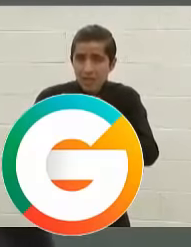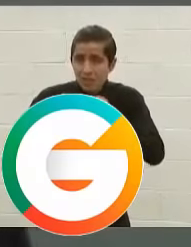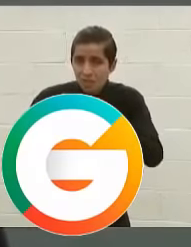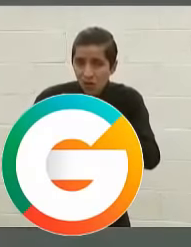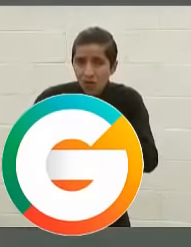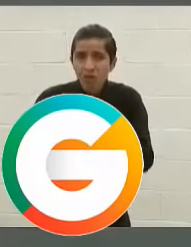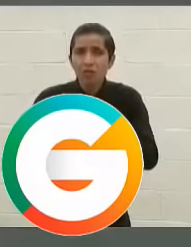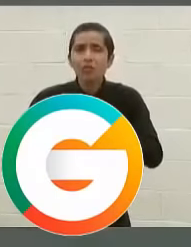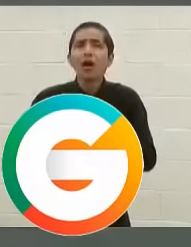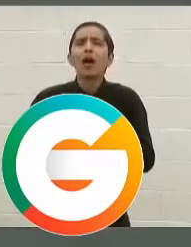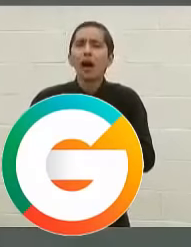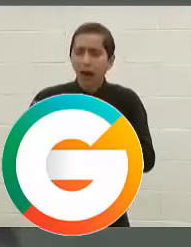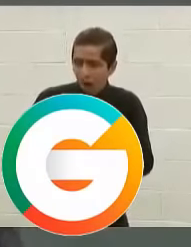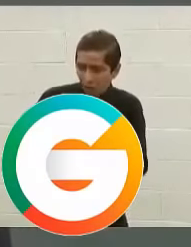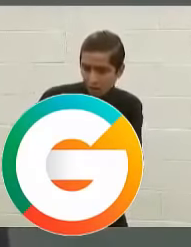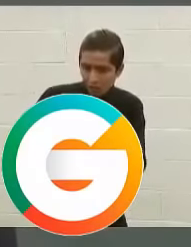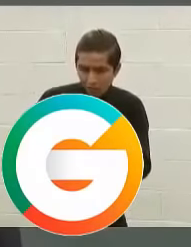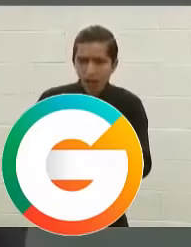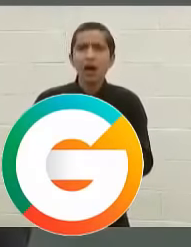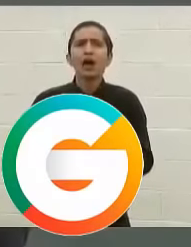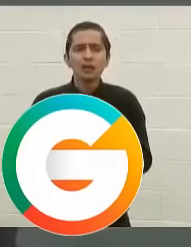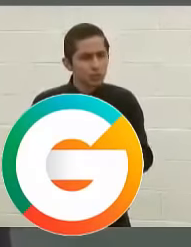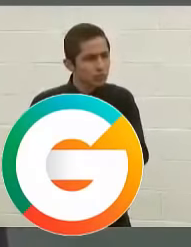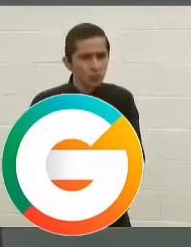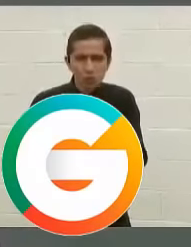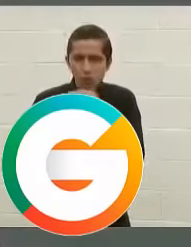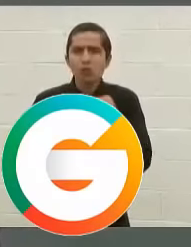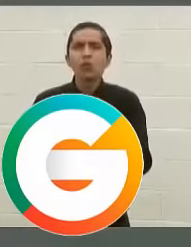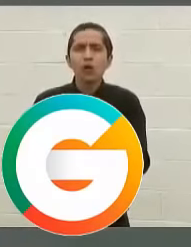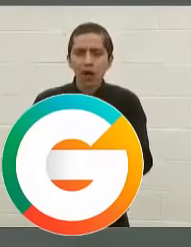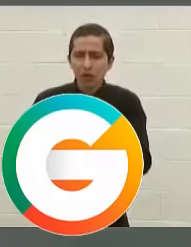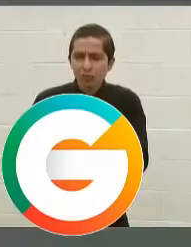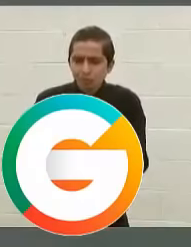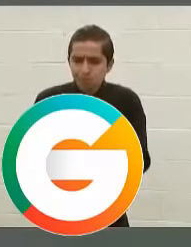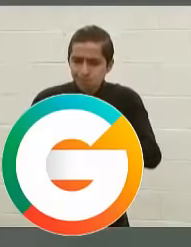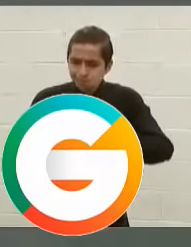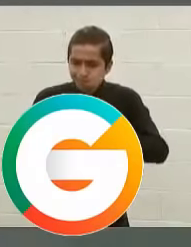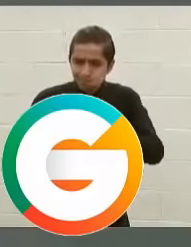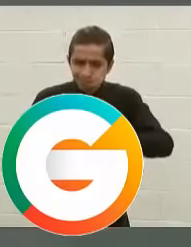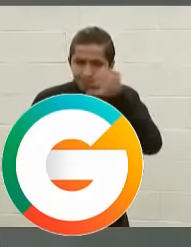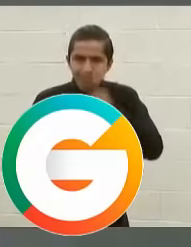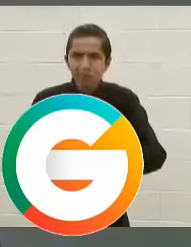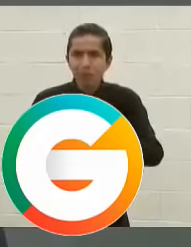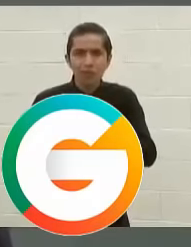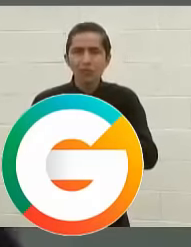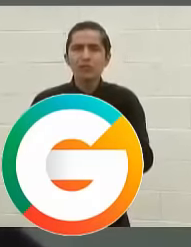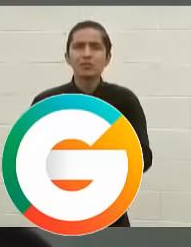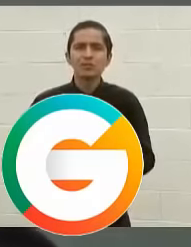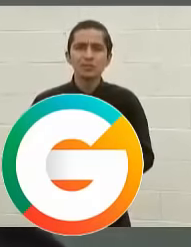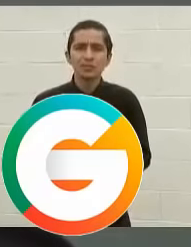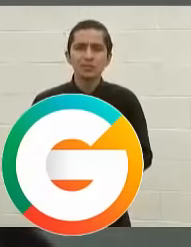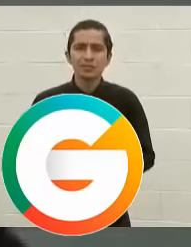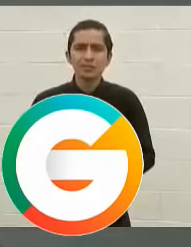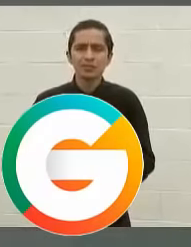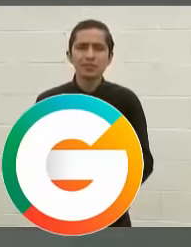información serán agotadas y exploradas a plenitud.